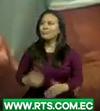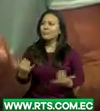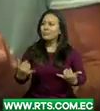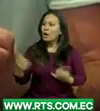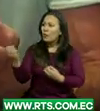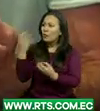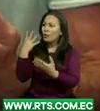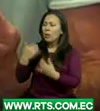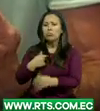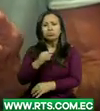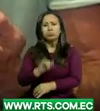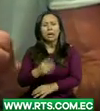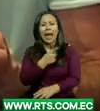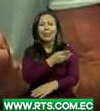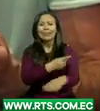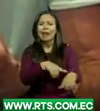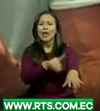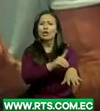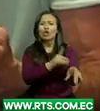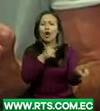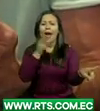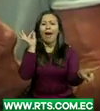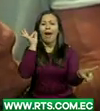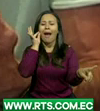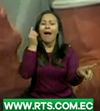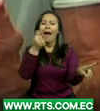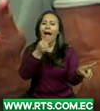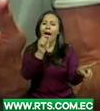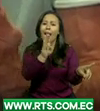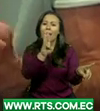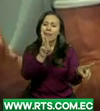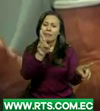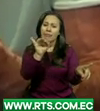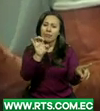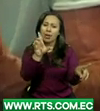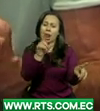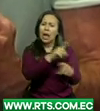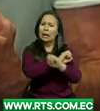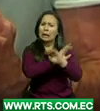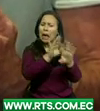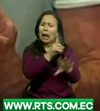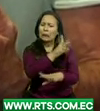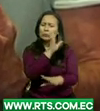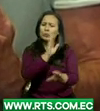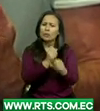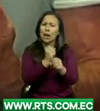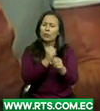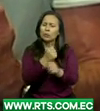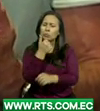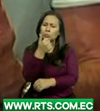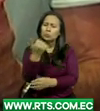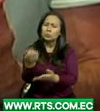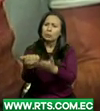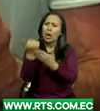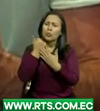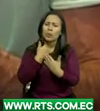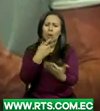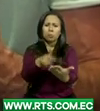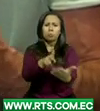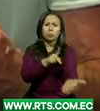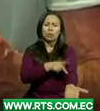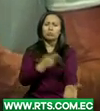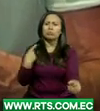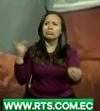sin duda poder trabajar con una directora como Gabriela Calvache, que tenía las cosas muy claras. Y pasé partícipe de un proyecto